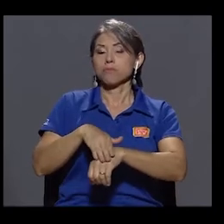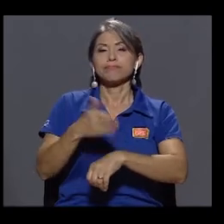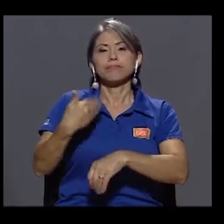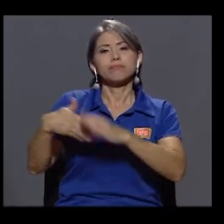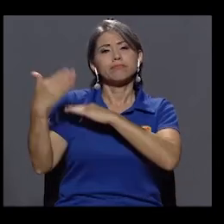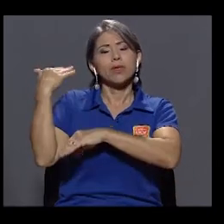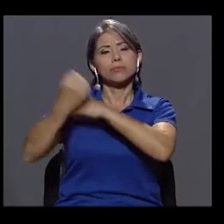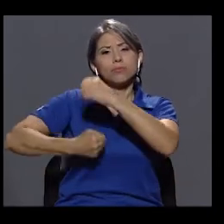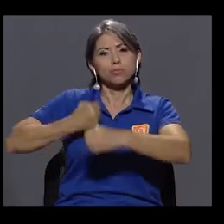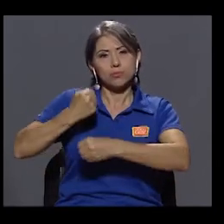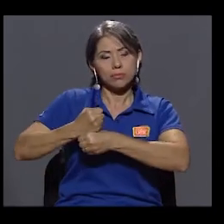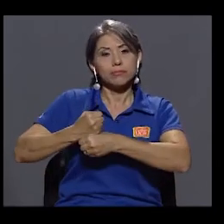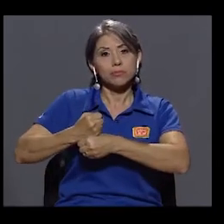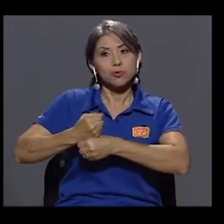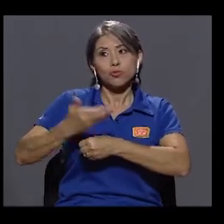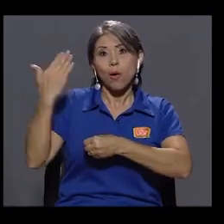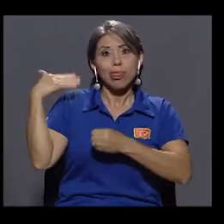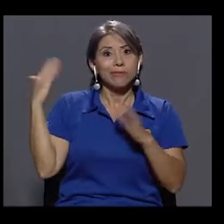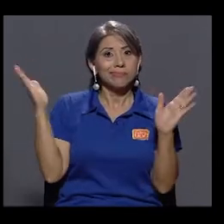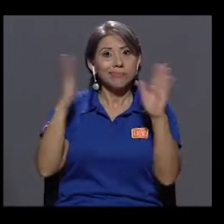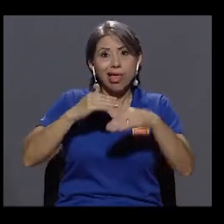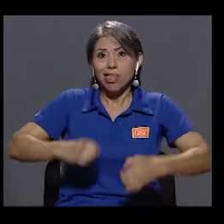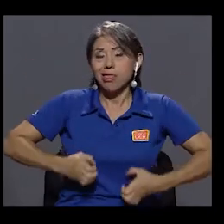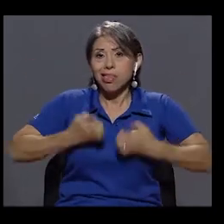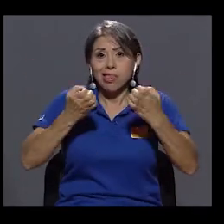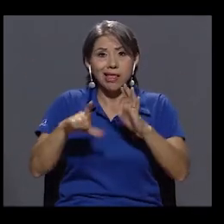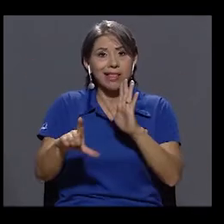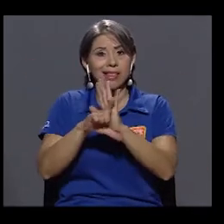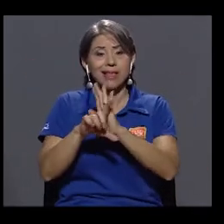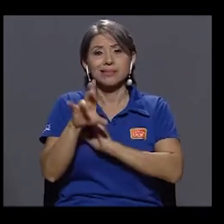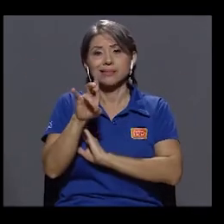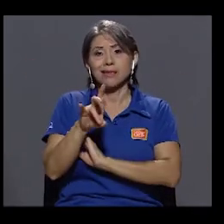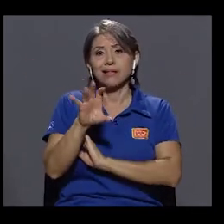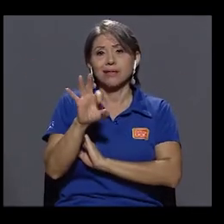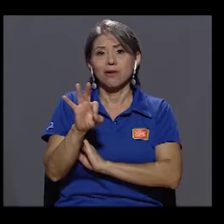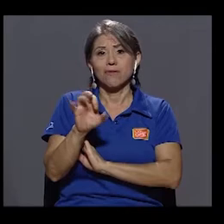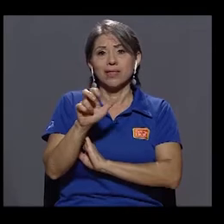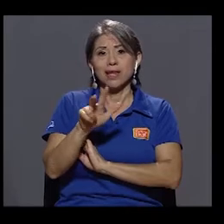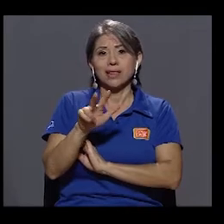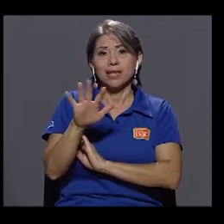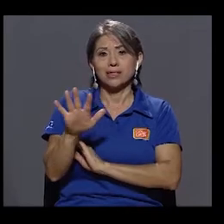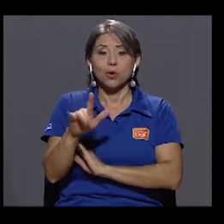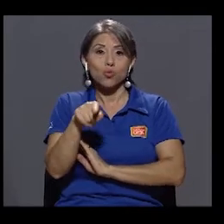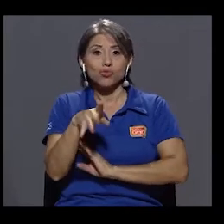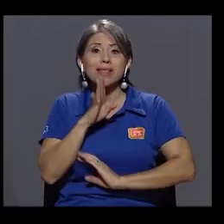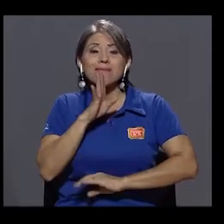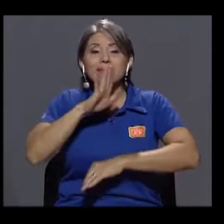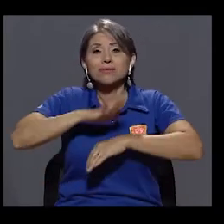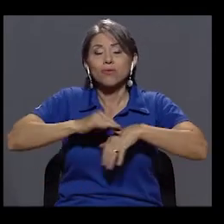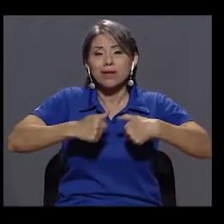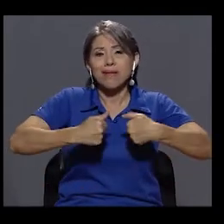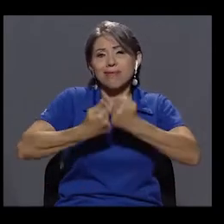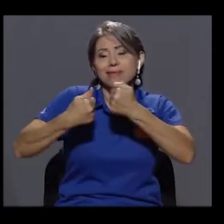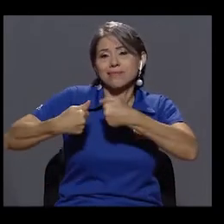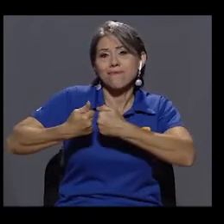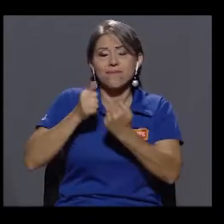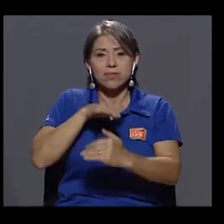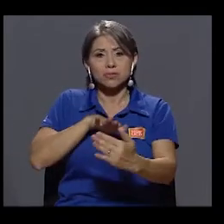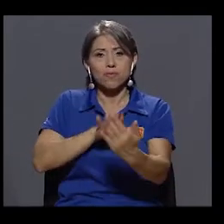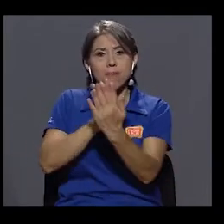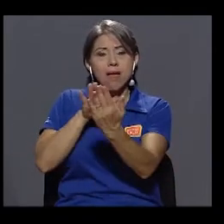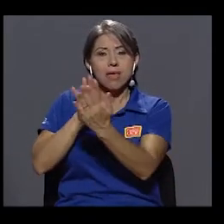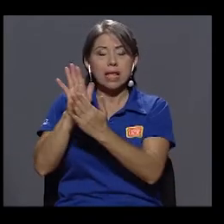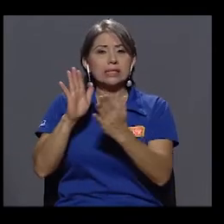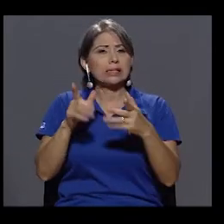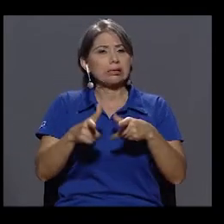muchos años inclusive cuando ni siquiera existía la ley 7935 que ya hablaba de desafíos metas e inclusive